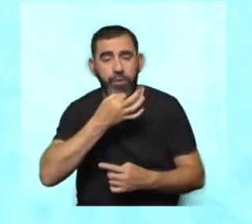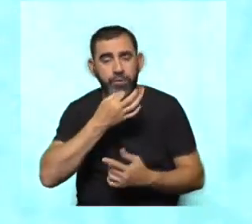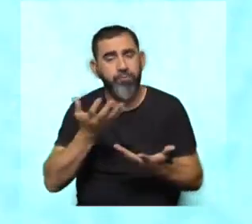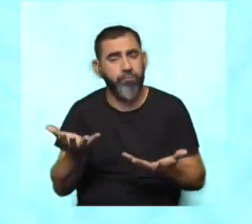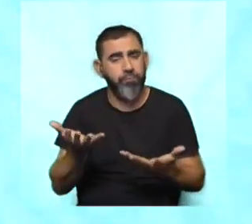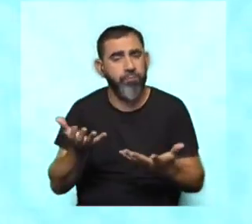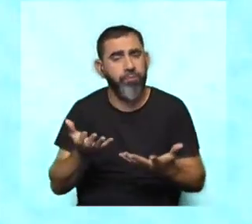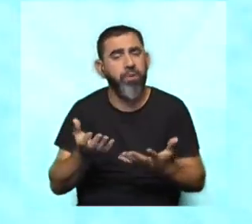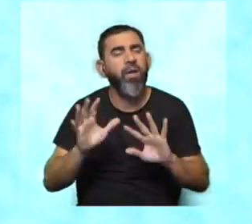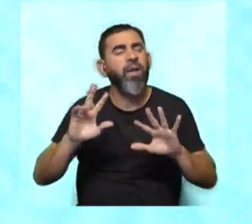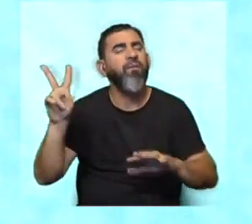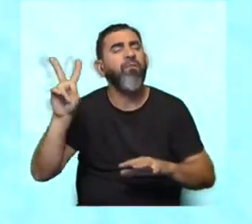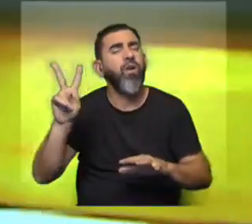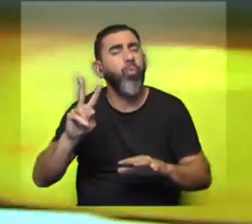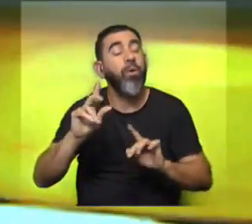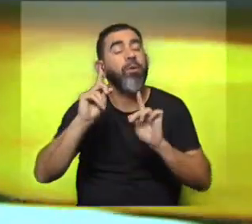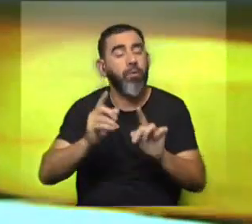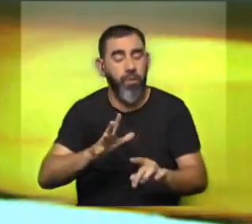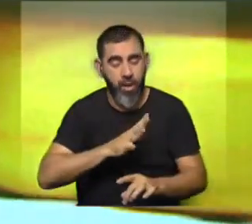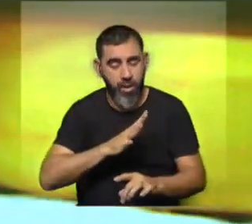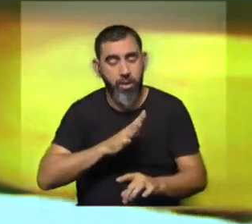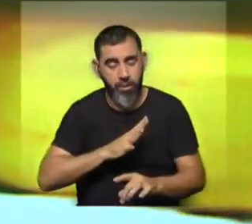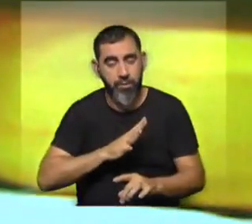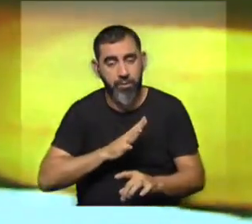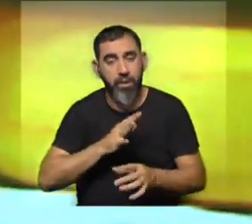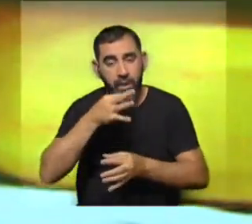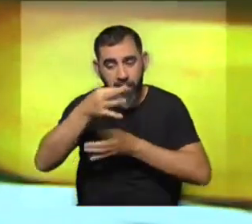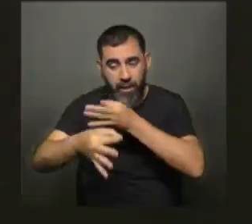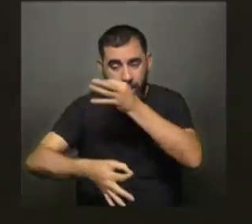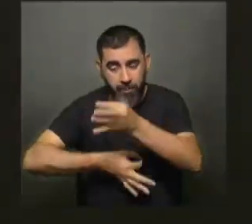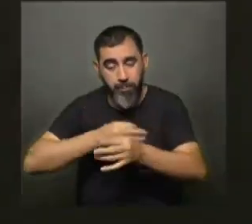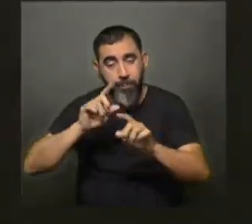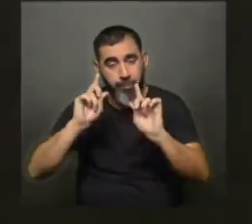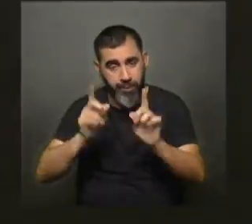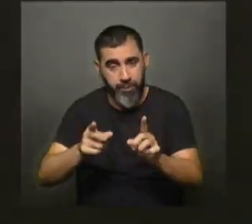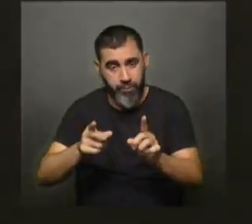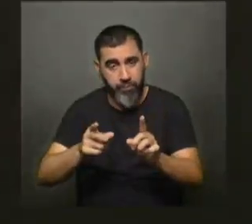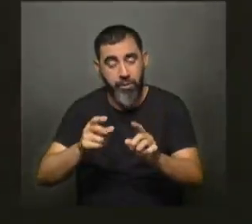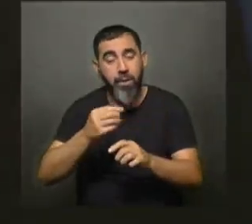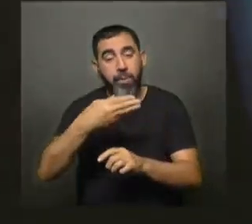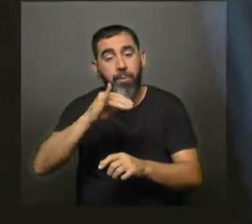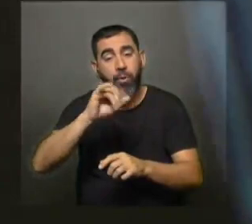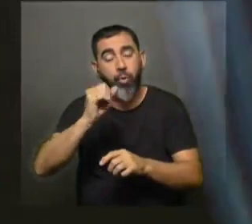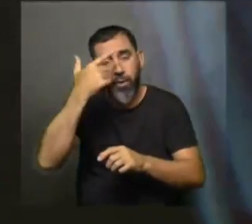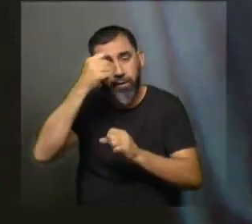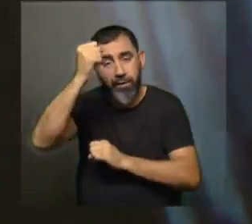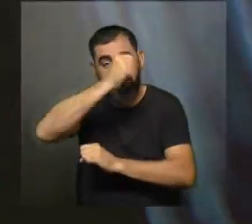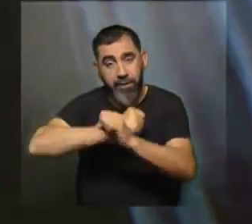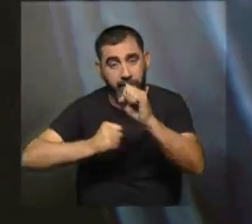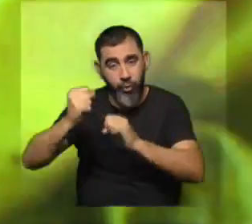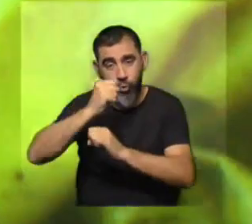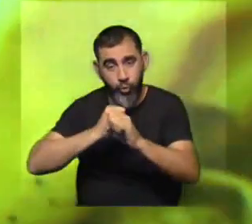las hortalizas. ¿Qué pasa? También hay explicaciones que desde la biotecnología nos vienen a